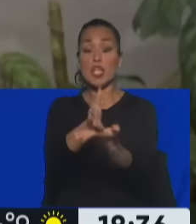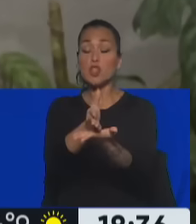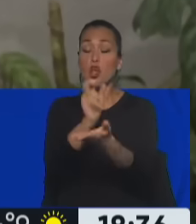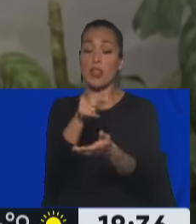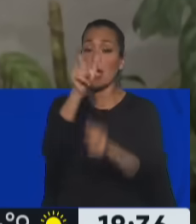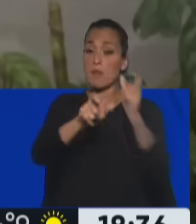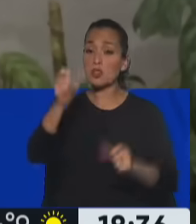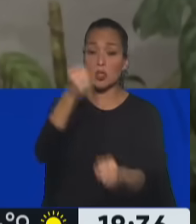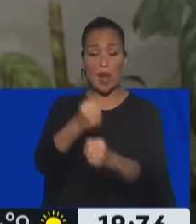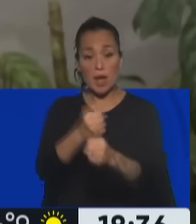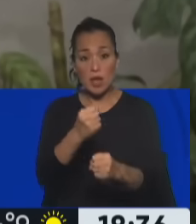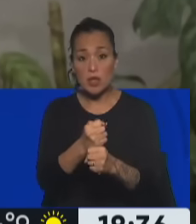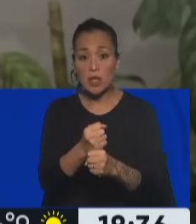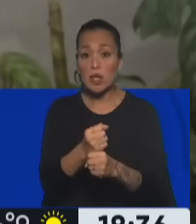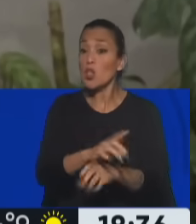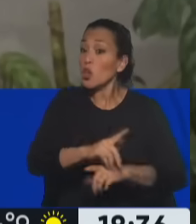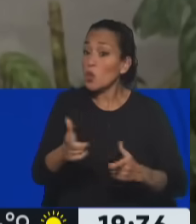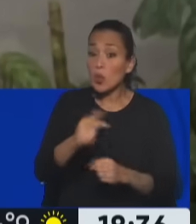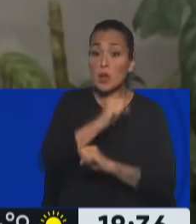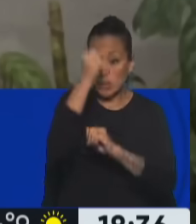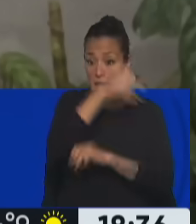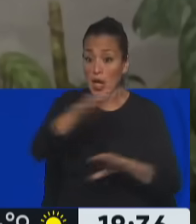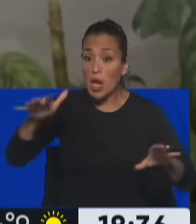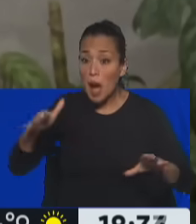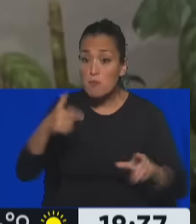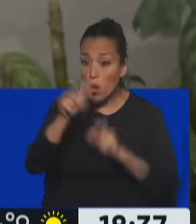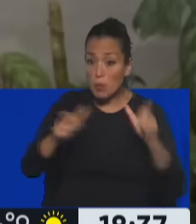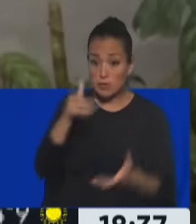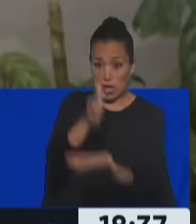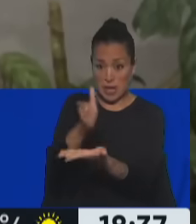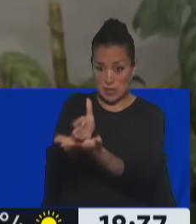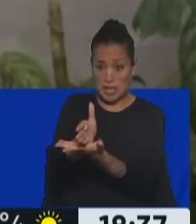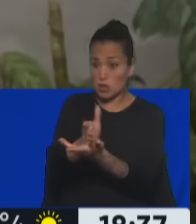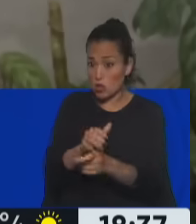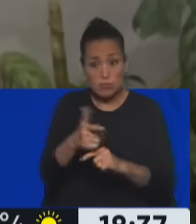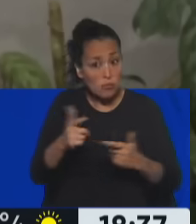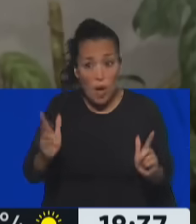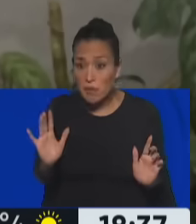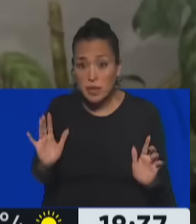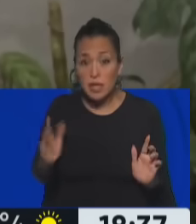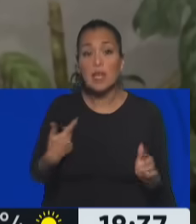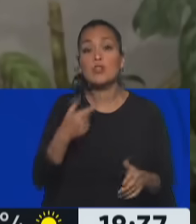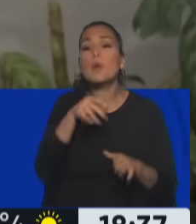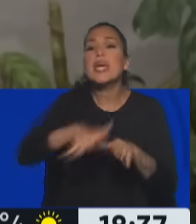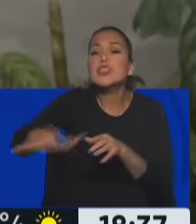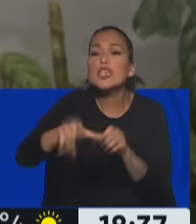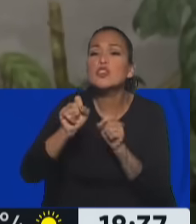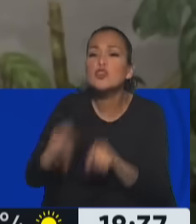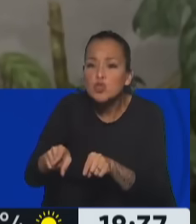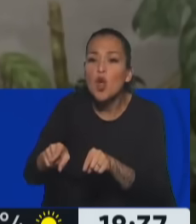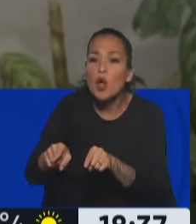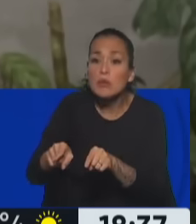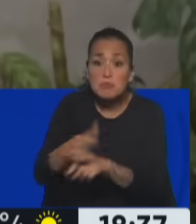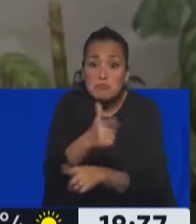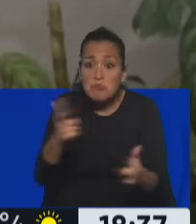que atienda los derechos del campesino o que comprenda y siente criterios sobre este sector de la población. No hemos